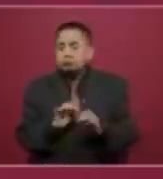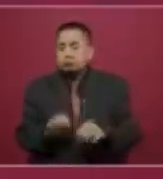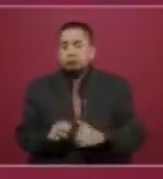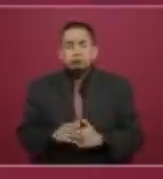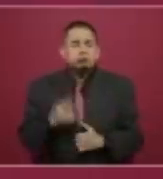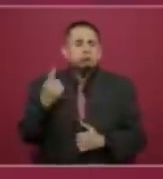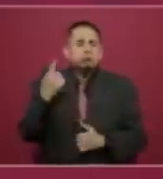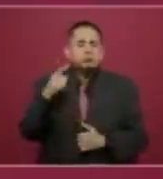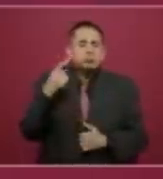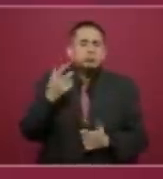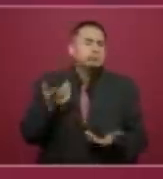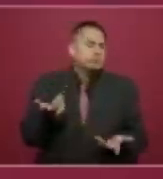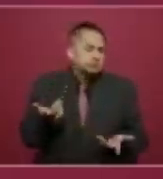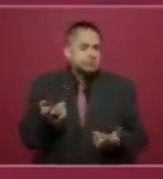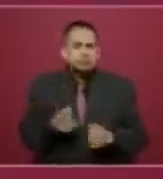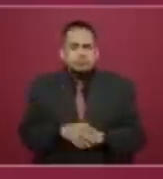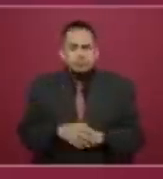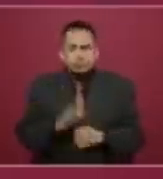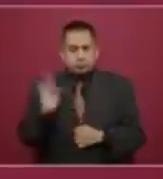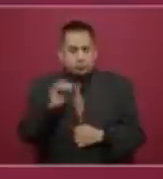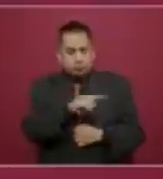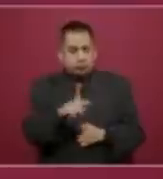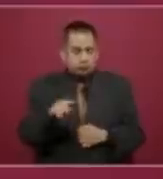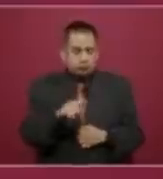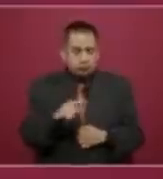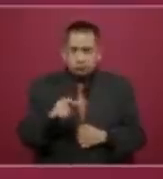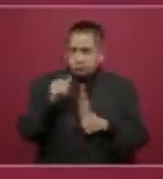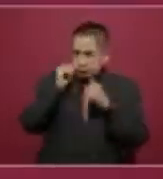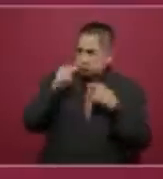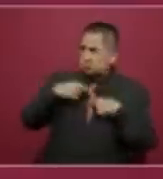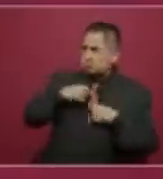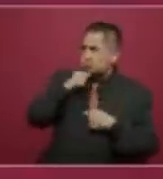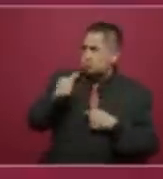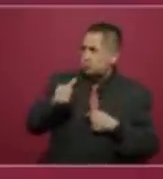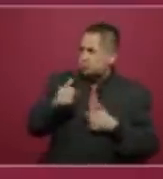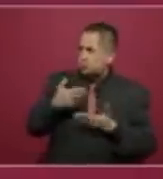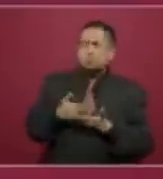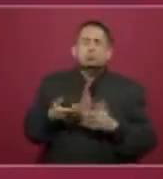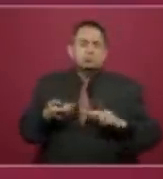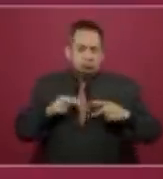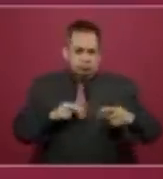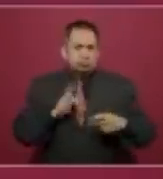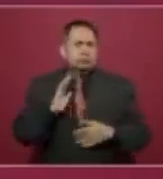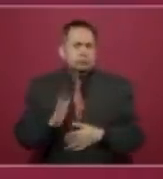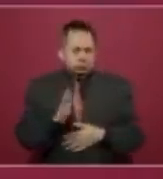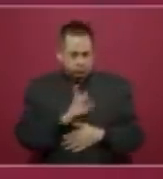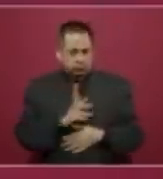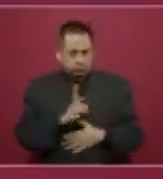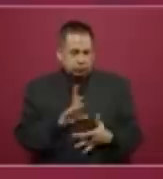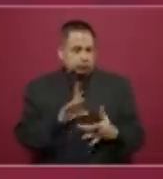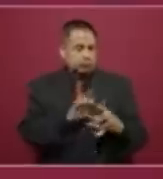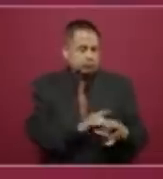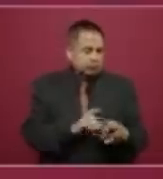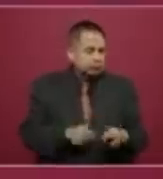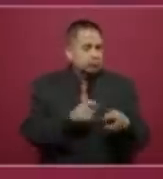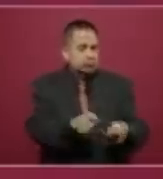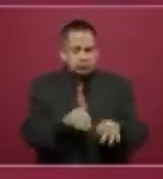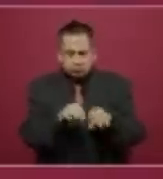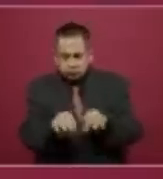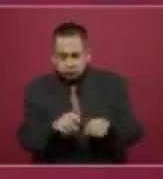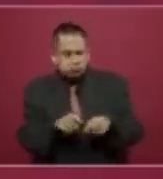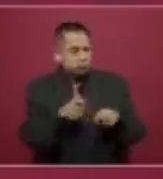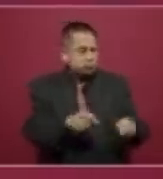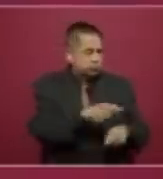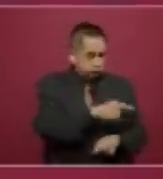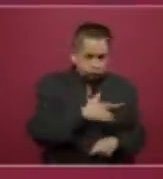que quienes antes no eran atendidos ahora tengan trabajo y tengan